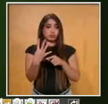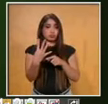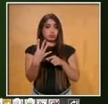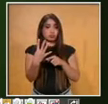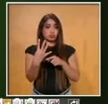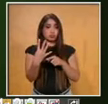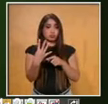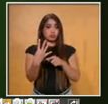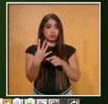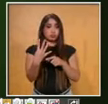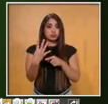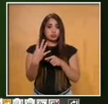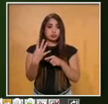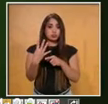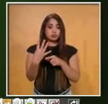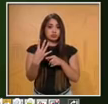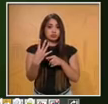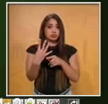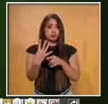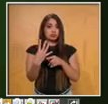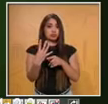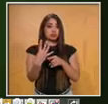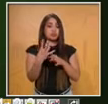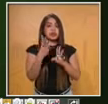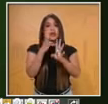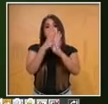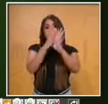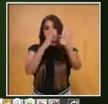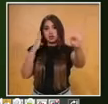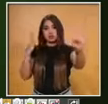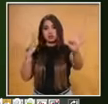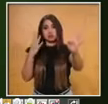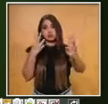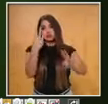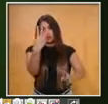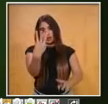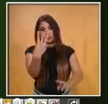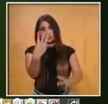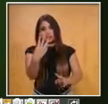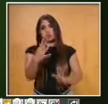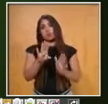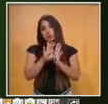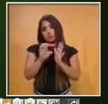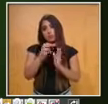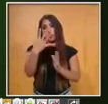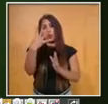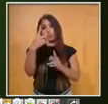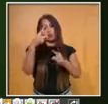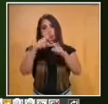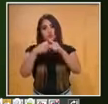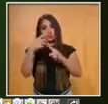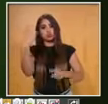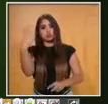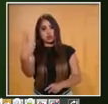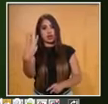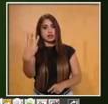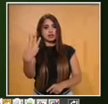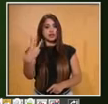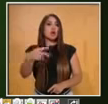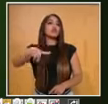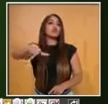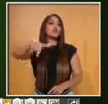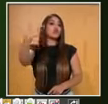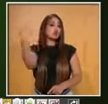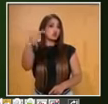cada hoja, 4 por 3, está dividida en 12 partes iguales. La hoja naranja